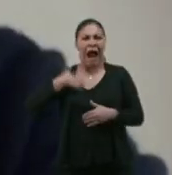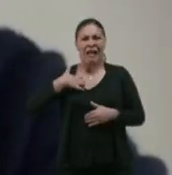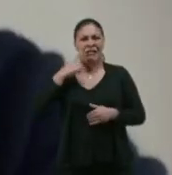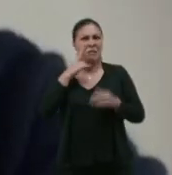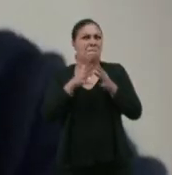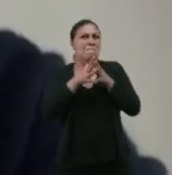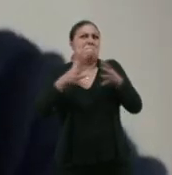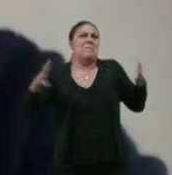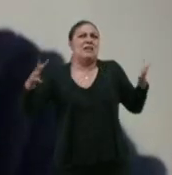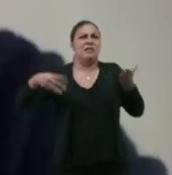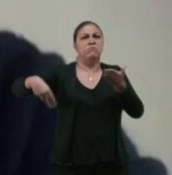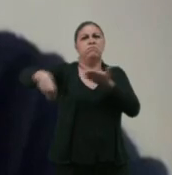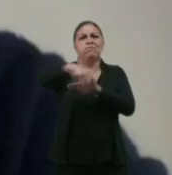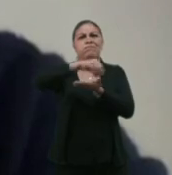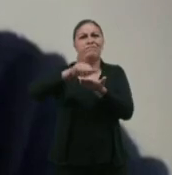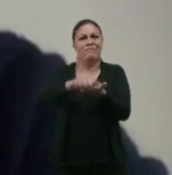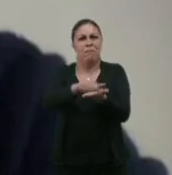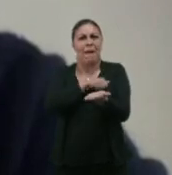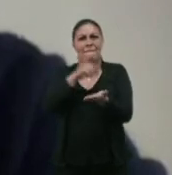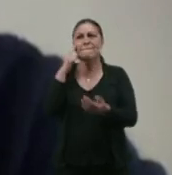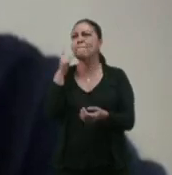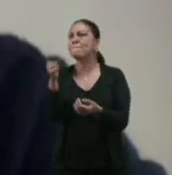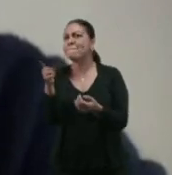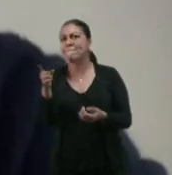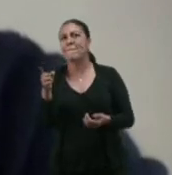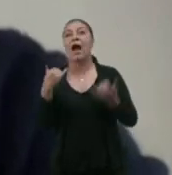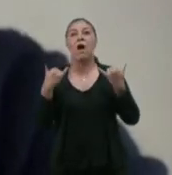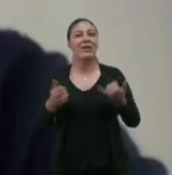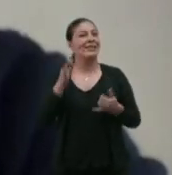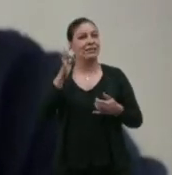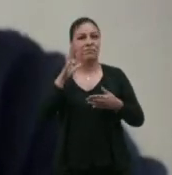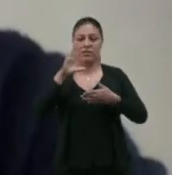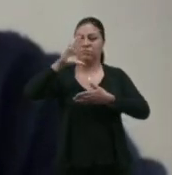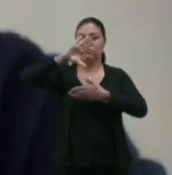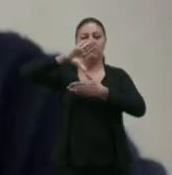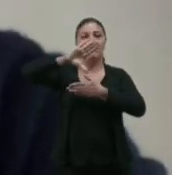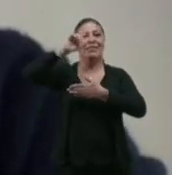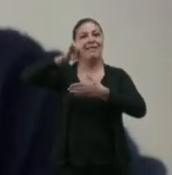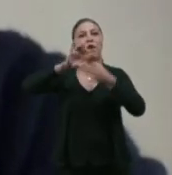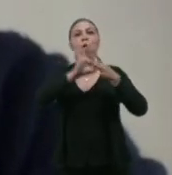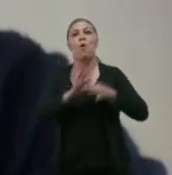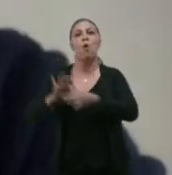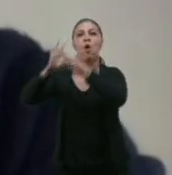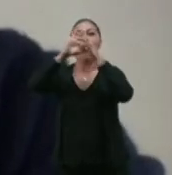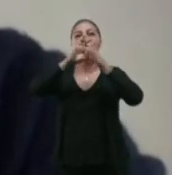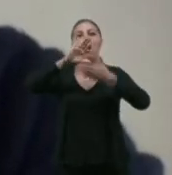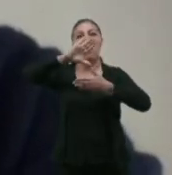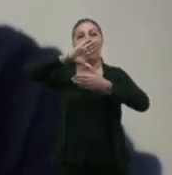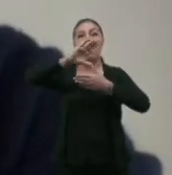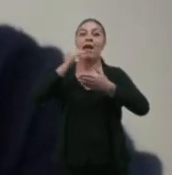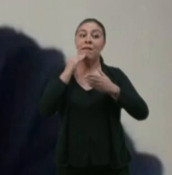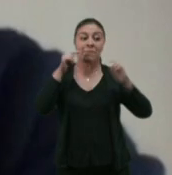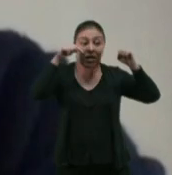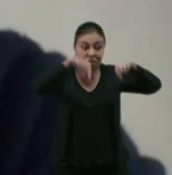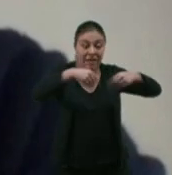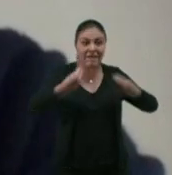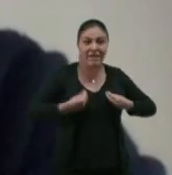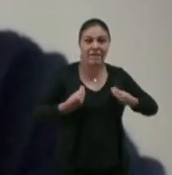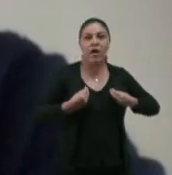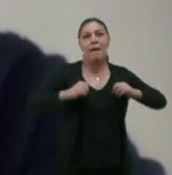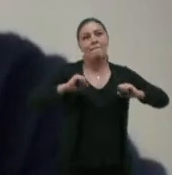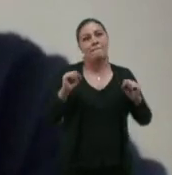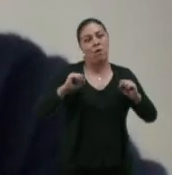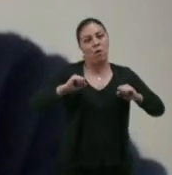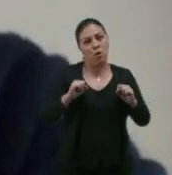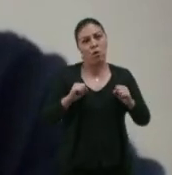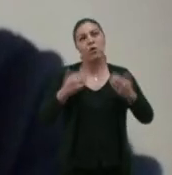jungla, etcétera. Entonces, siempre lo que pasó en América Latina es que si uno no vivía en el gran centro urbano, en Bogotá, en Medellín, en San Pablo,